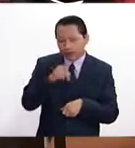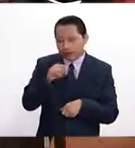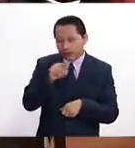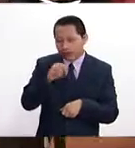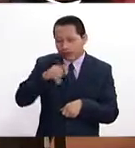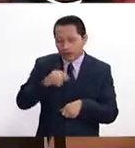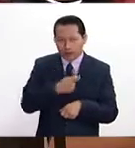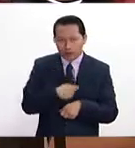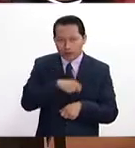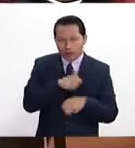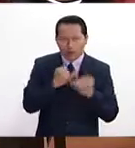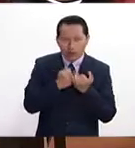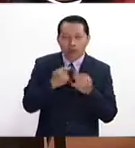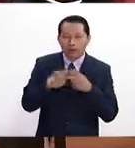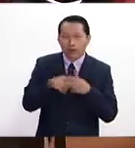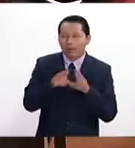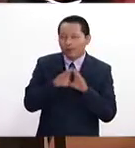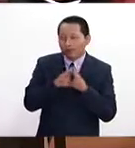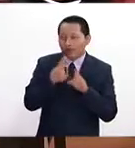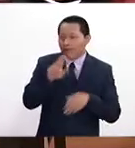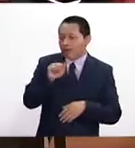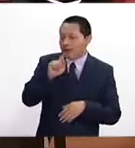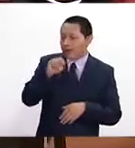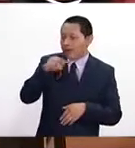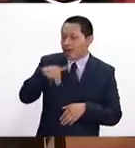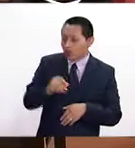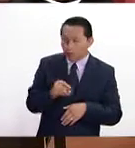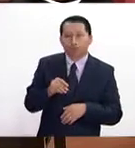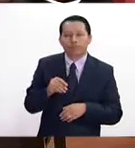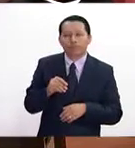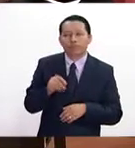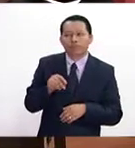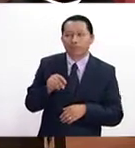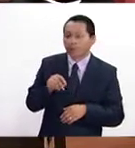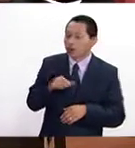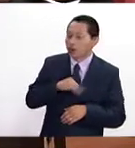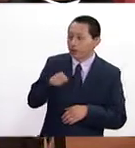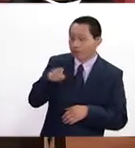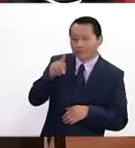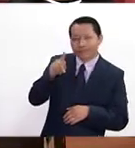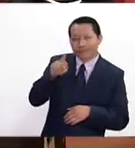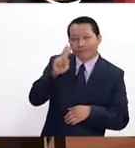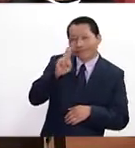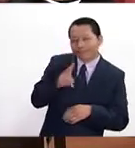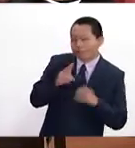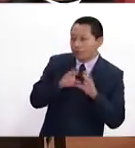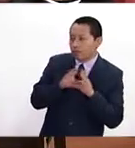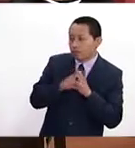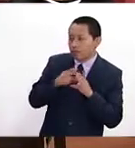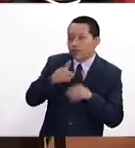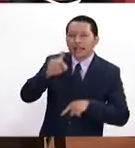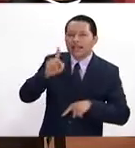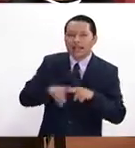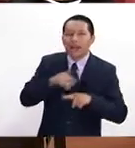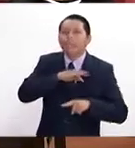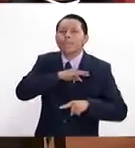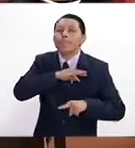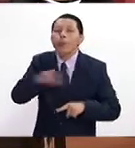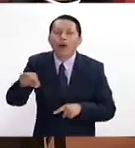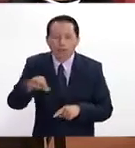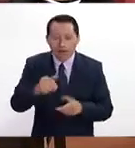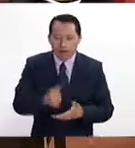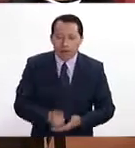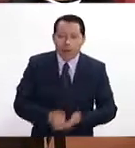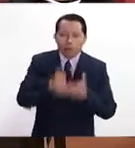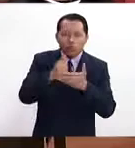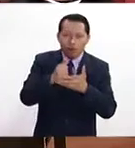español, hemos visto al Vaticano. Desde tu perspectiva, ¿Quién podría ser el mediador